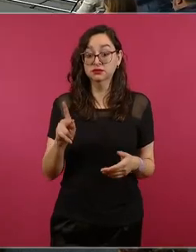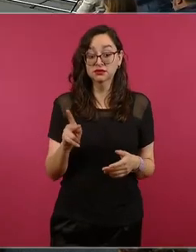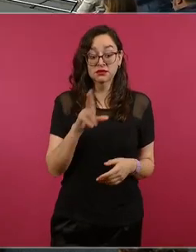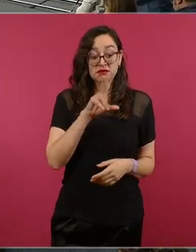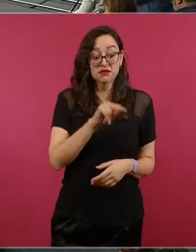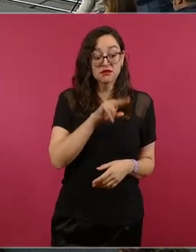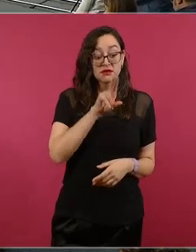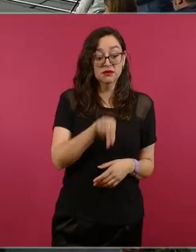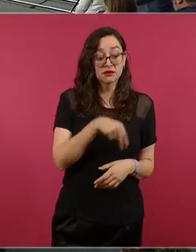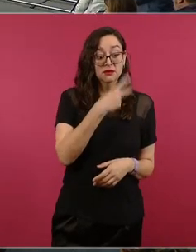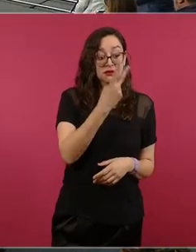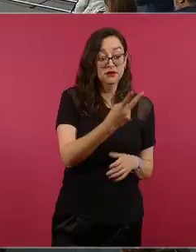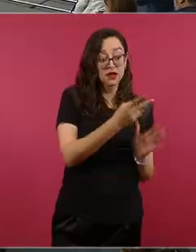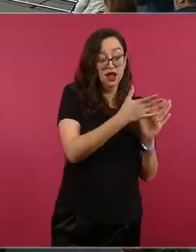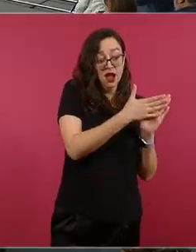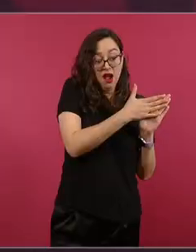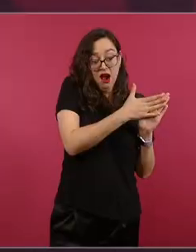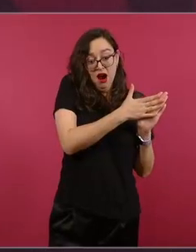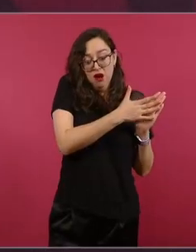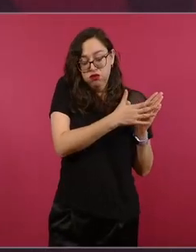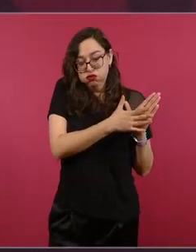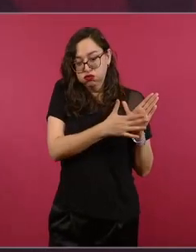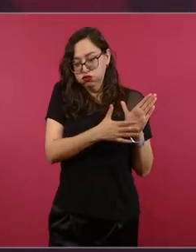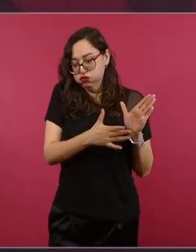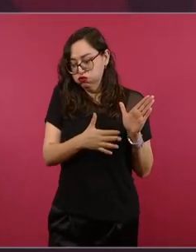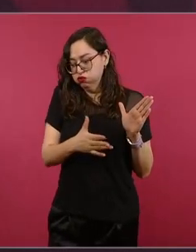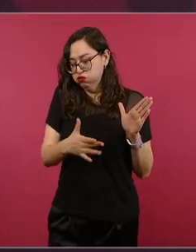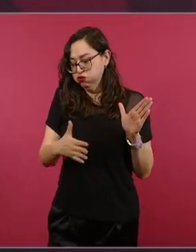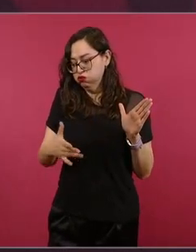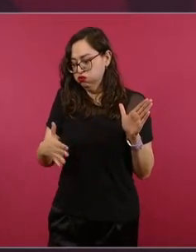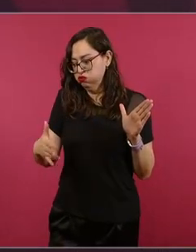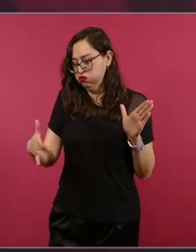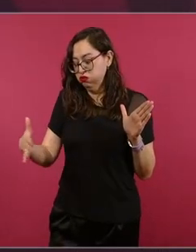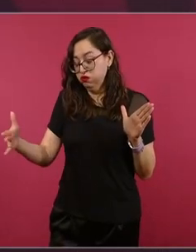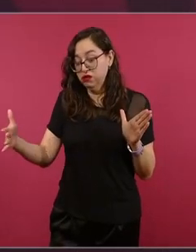no se volvió a construir una nueva refinería.